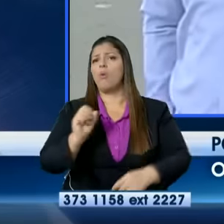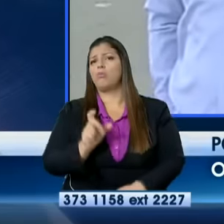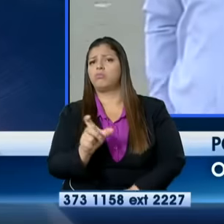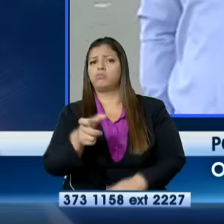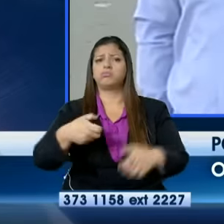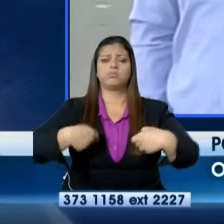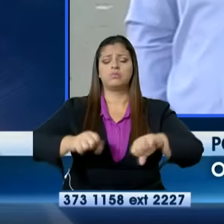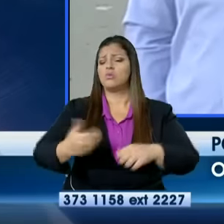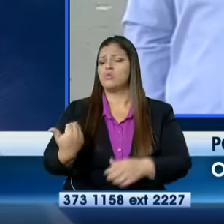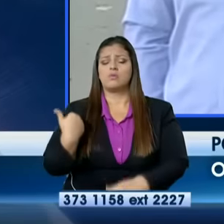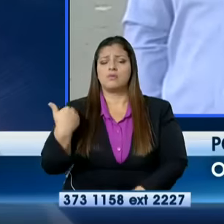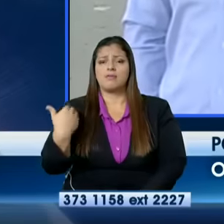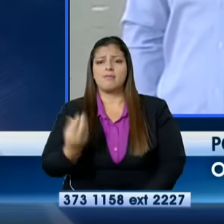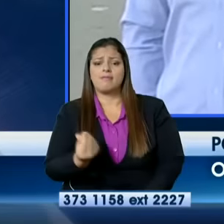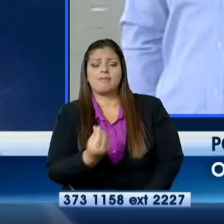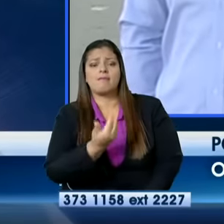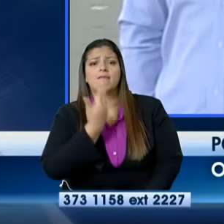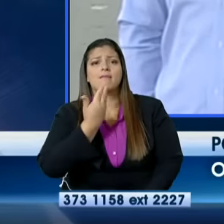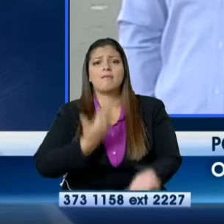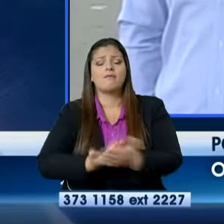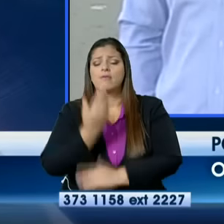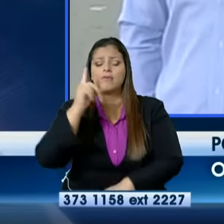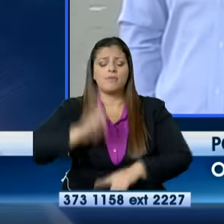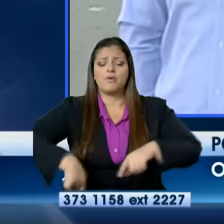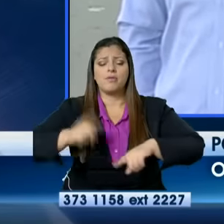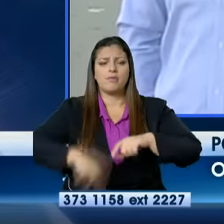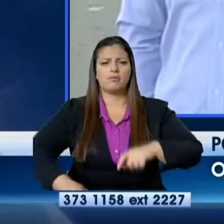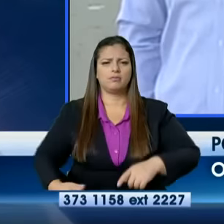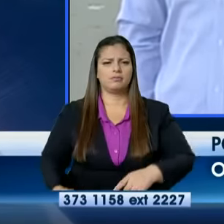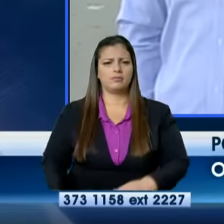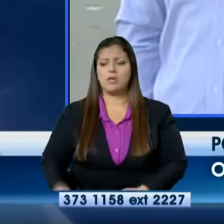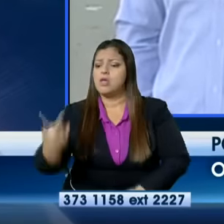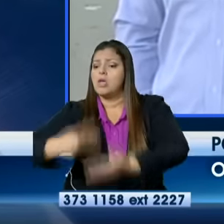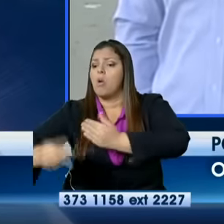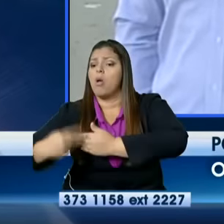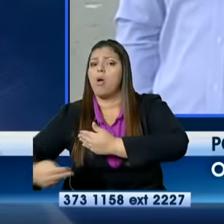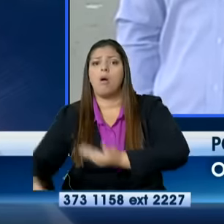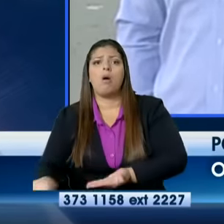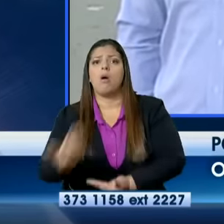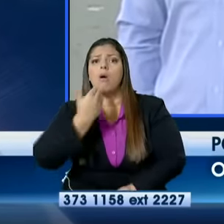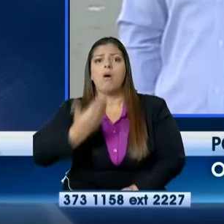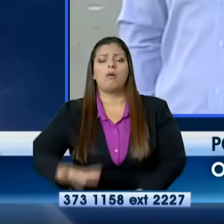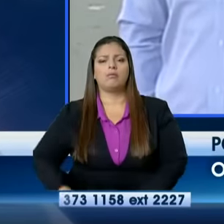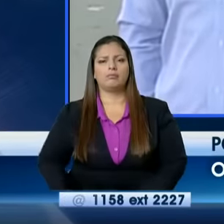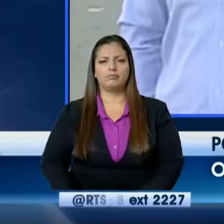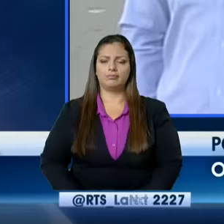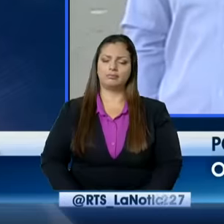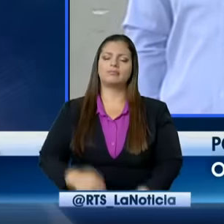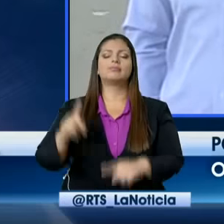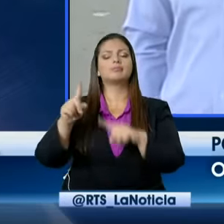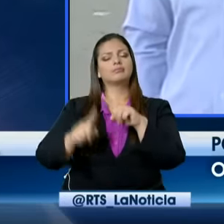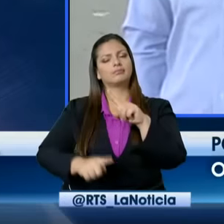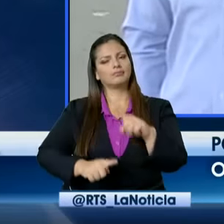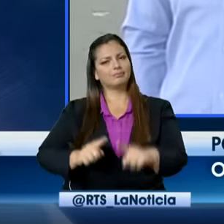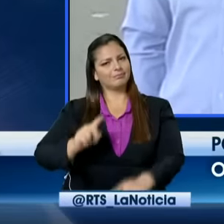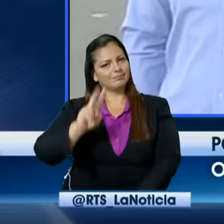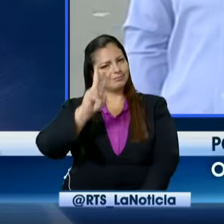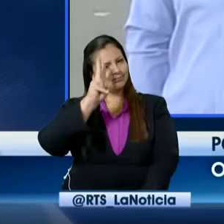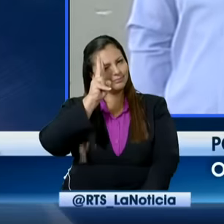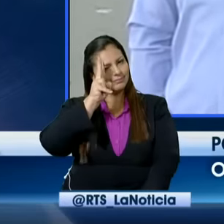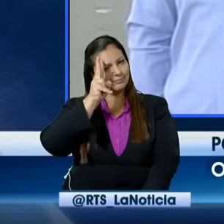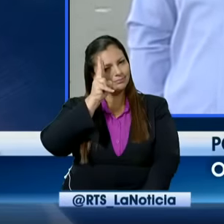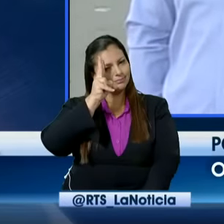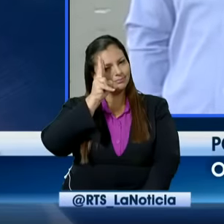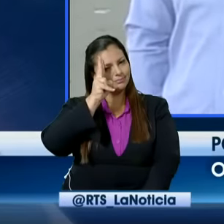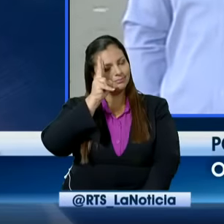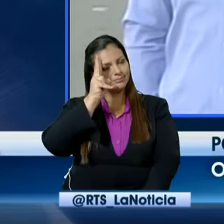Esas son las diferencias. Que cuando es contigo es una cosa y cuando no es contigo es otra cosa. Cuando te conviene es una cosa y cuando no te conviene es otra cosa.